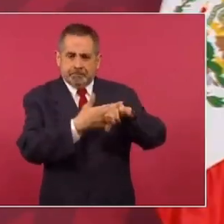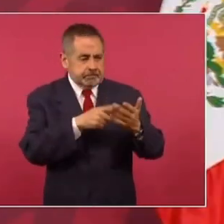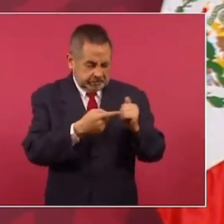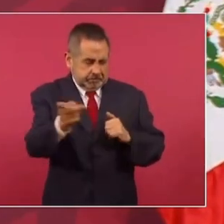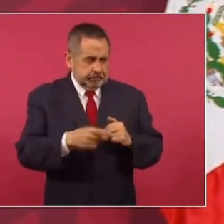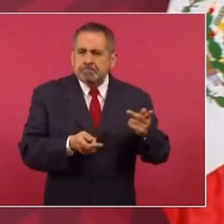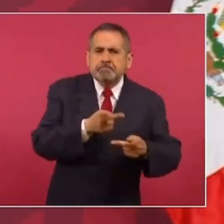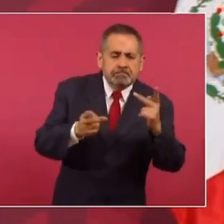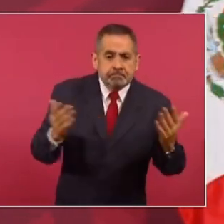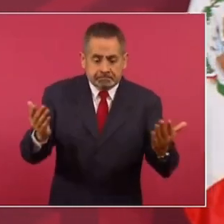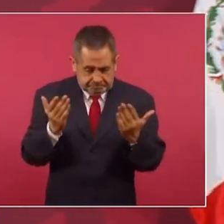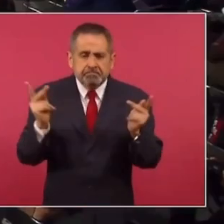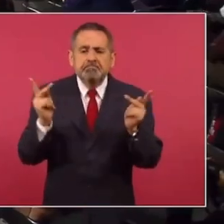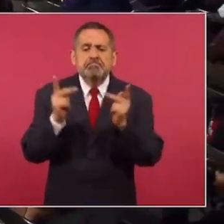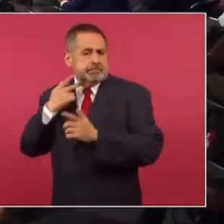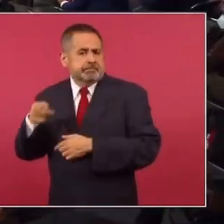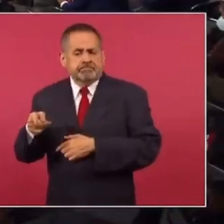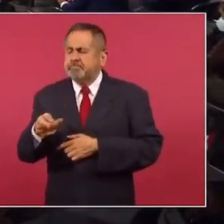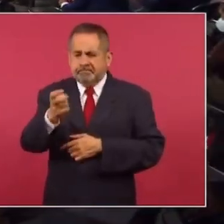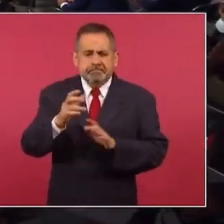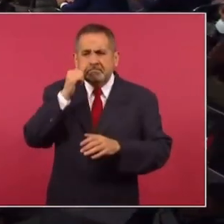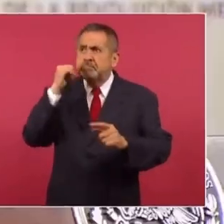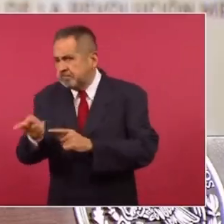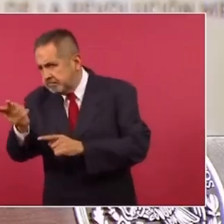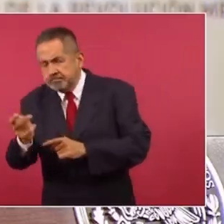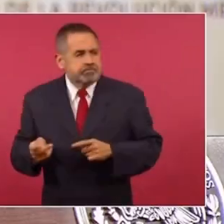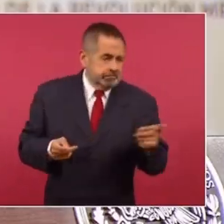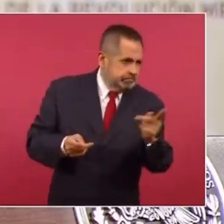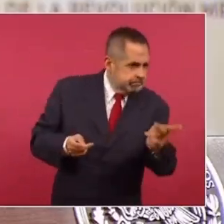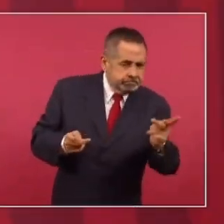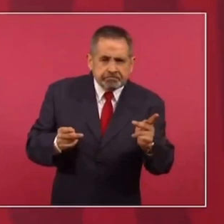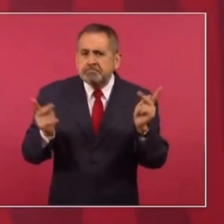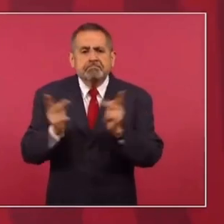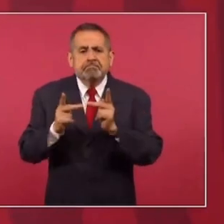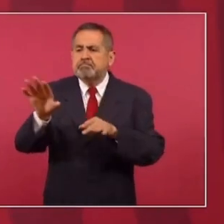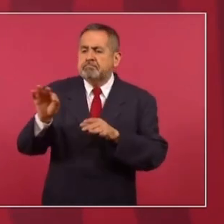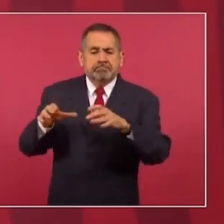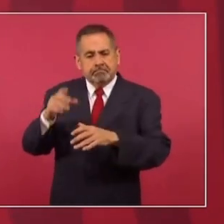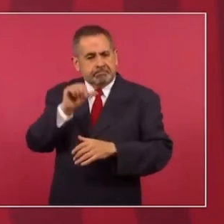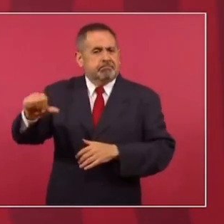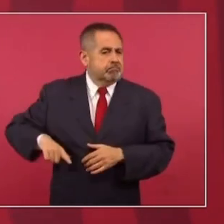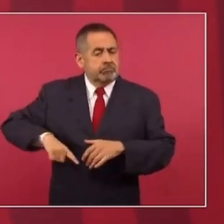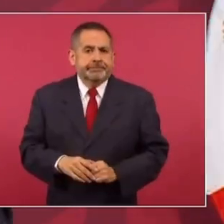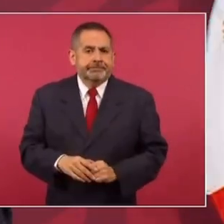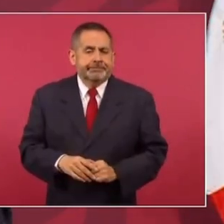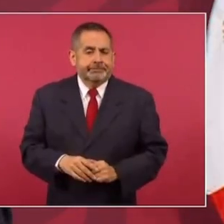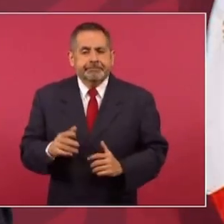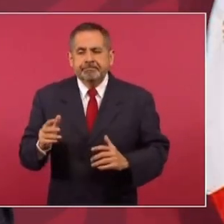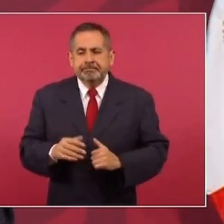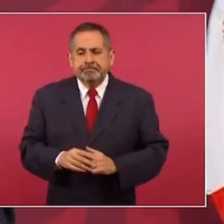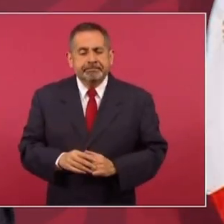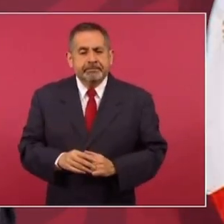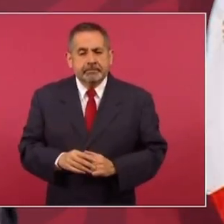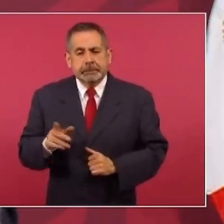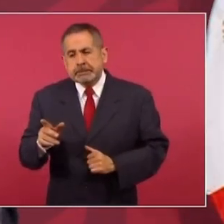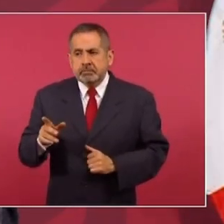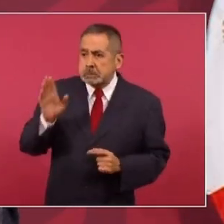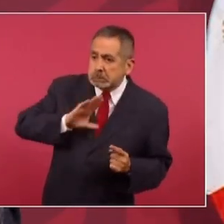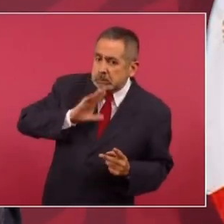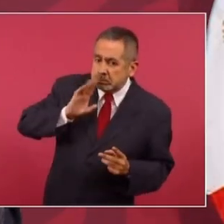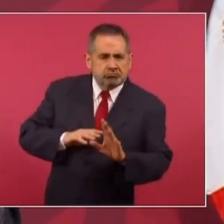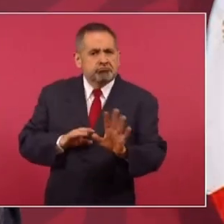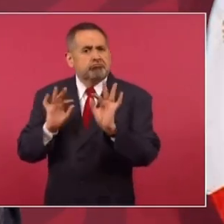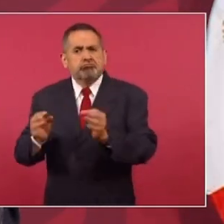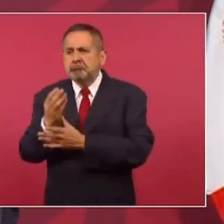coinciden. Así ha resuelto Morena todas sus candidaturas a gobiernos estatales y pues no le ha ido mal a